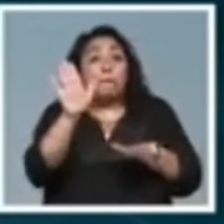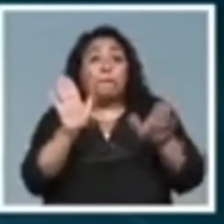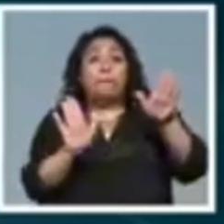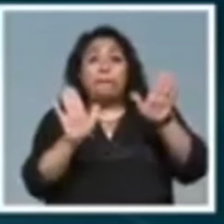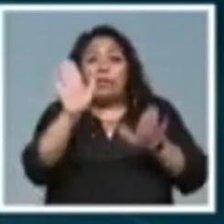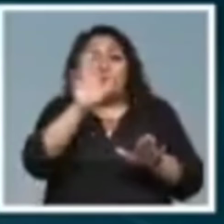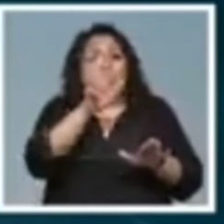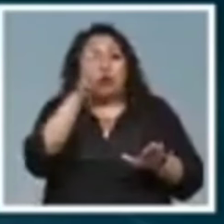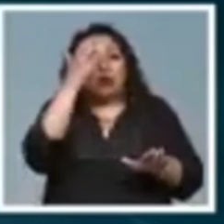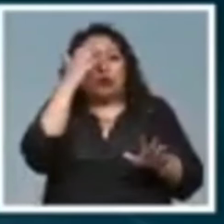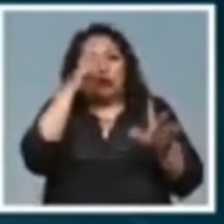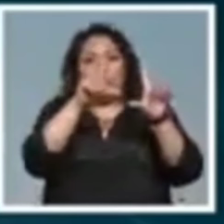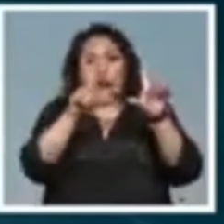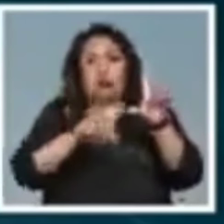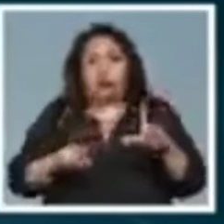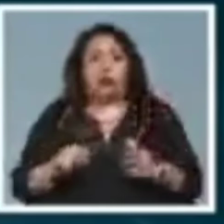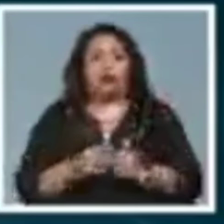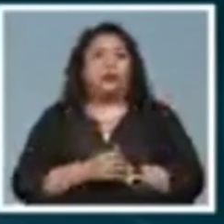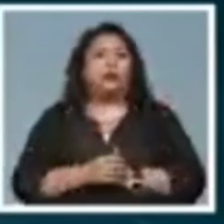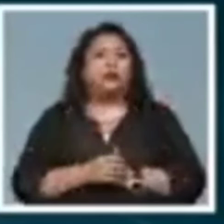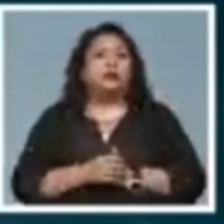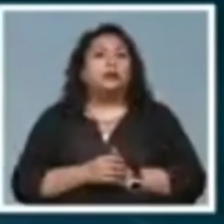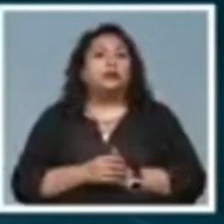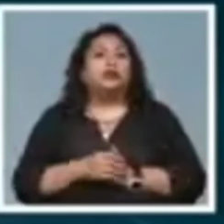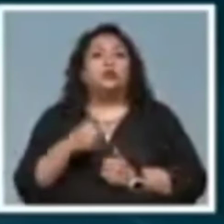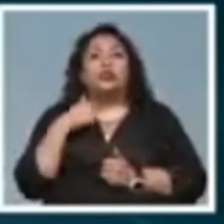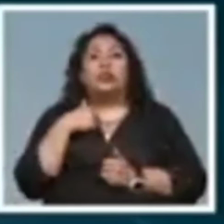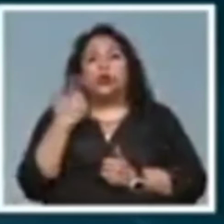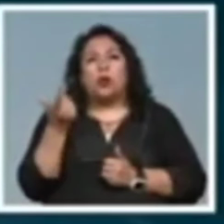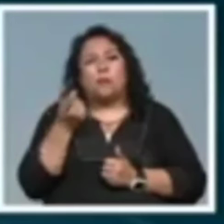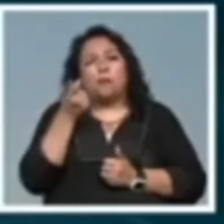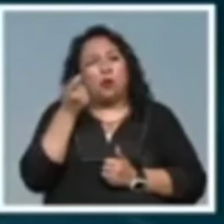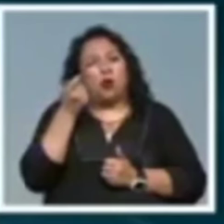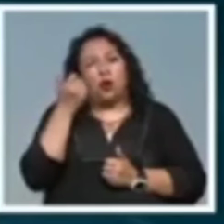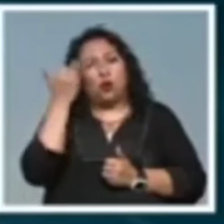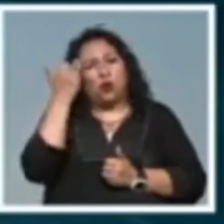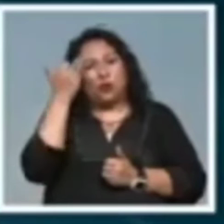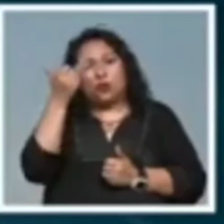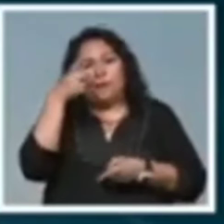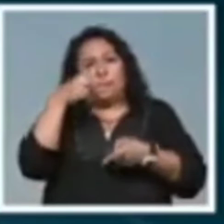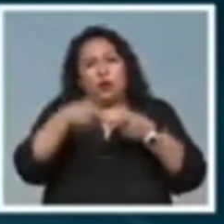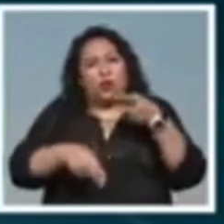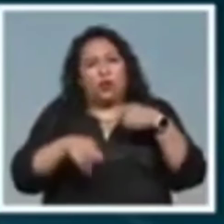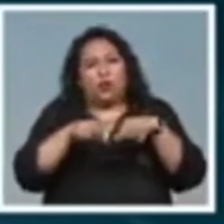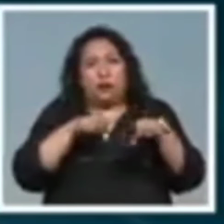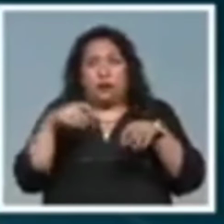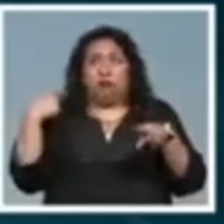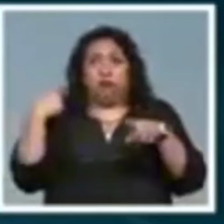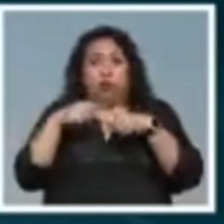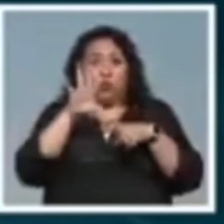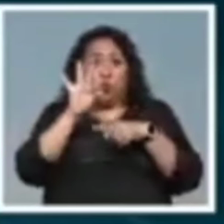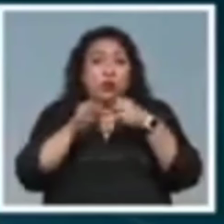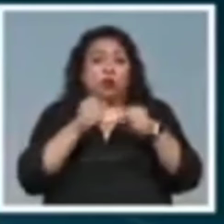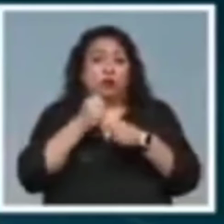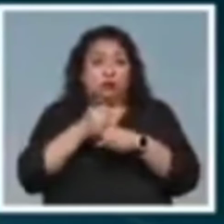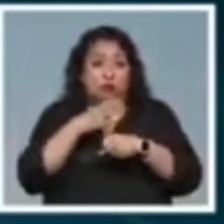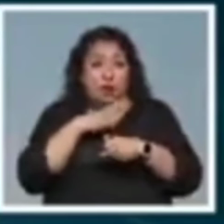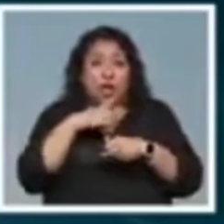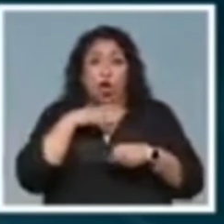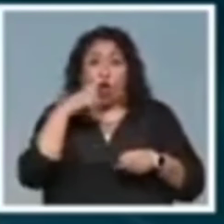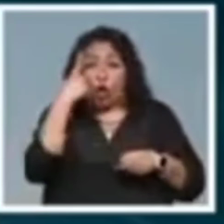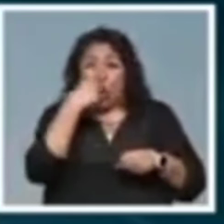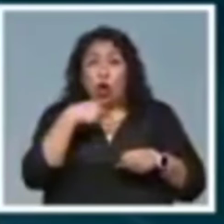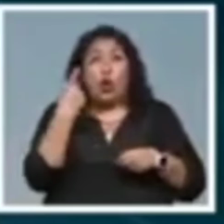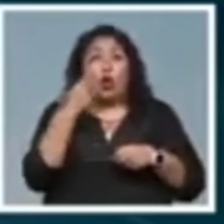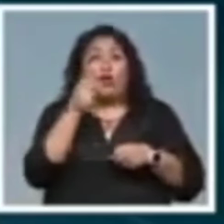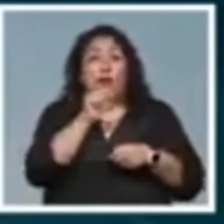más reconocidos del país. He dejado de trabajar muy poco en estos 40 años, entonces tengo un récord de horas de